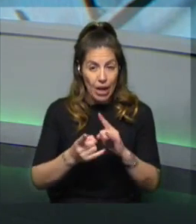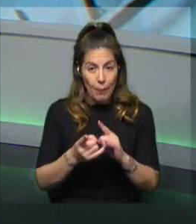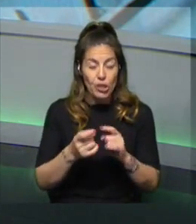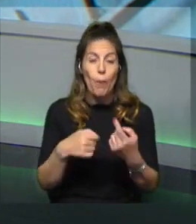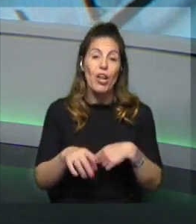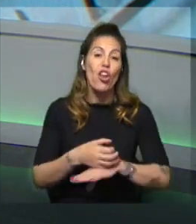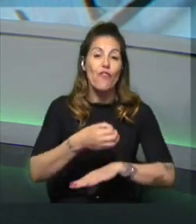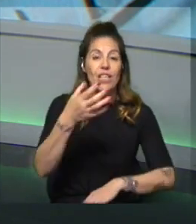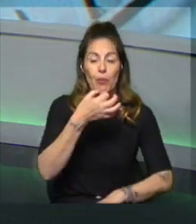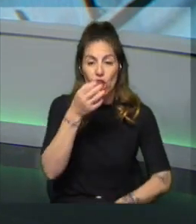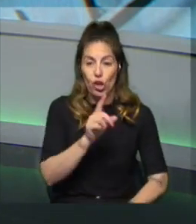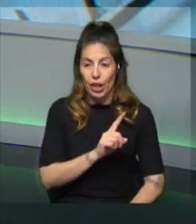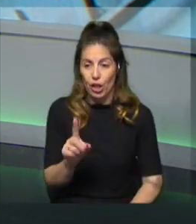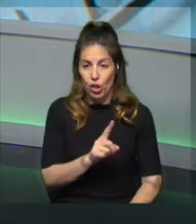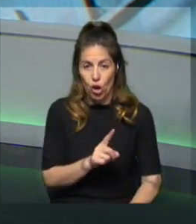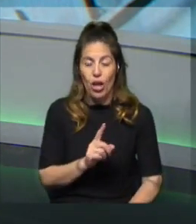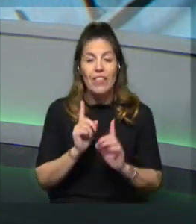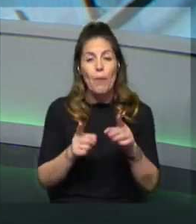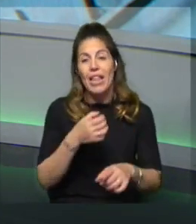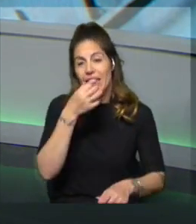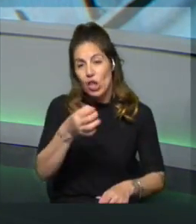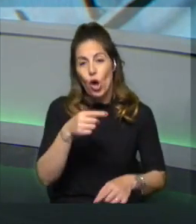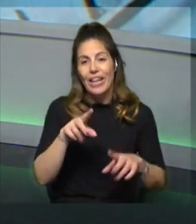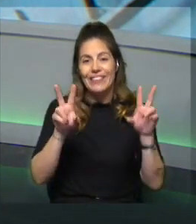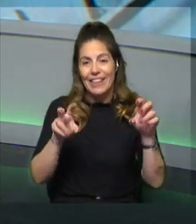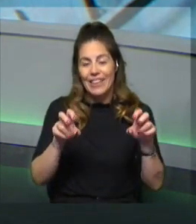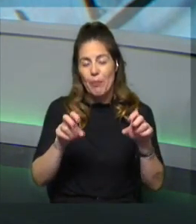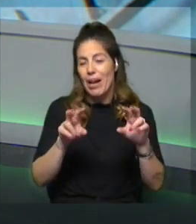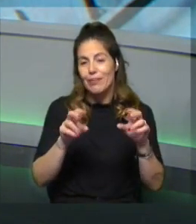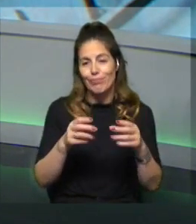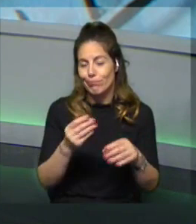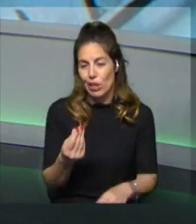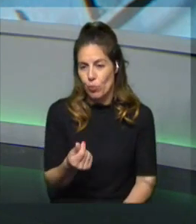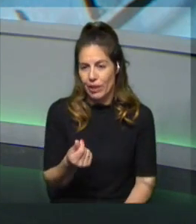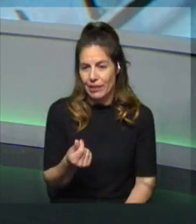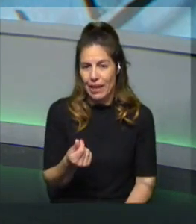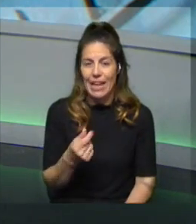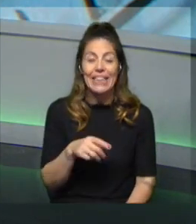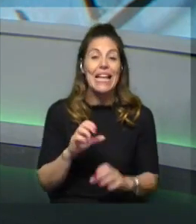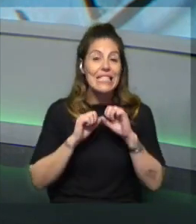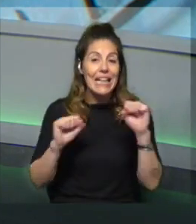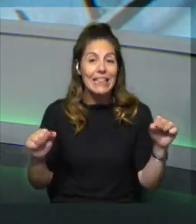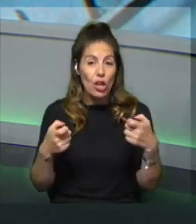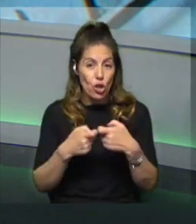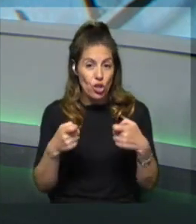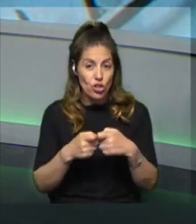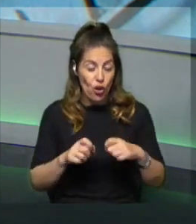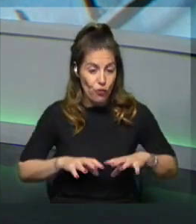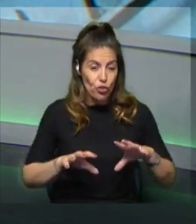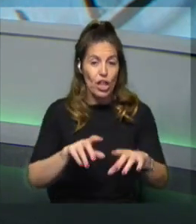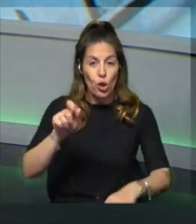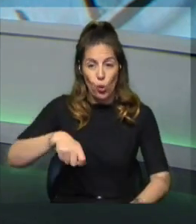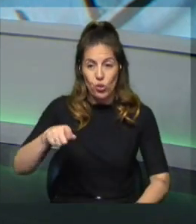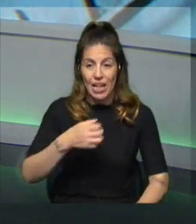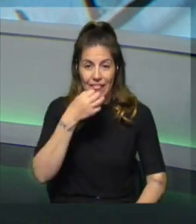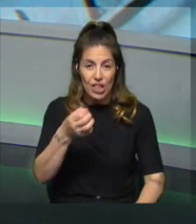esa posibilidad. Por otra parte, el legislador dijo que este tema es estrictamente presupuestal. Y Pablo Elizalde, que es el secretario de la Asociación de Funcionarios Judiciales,